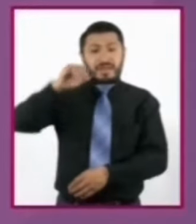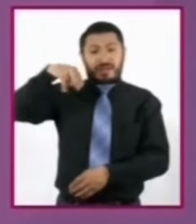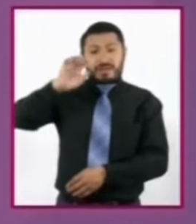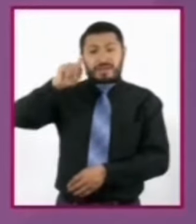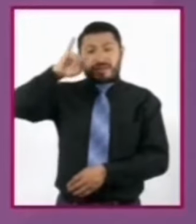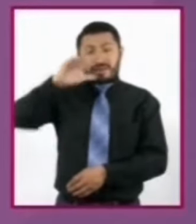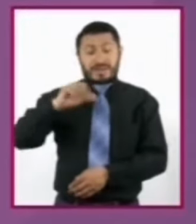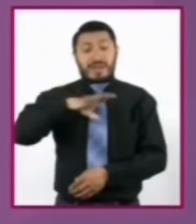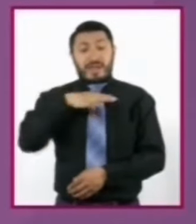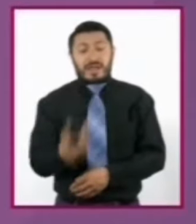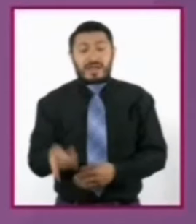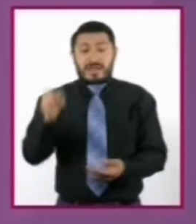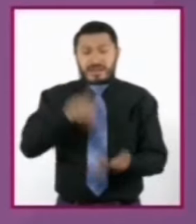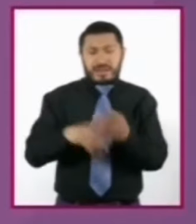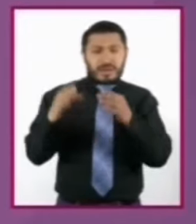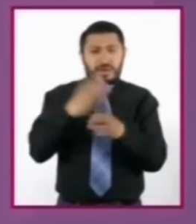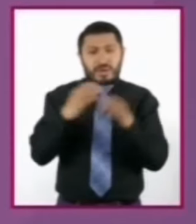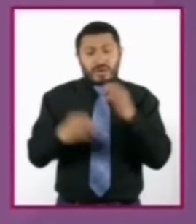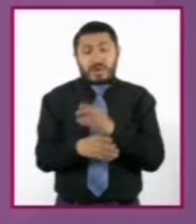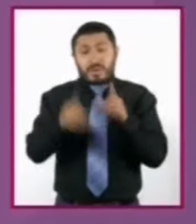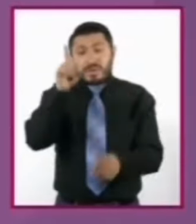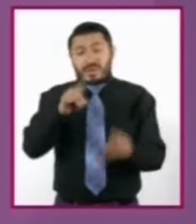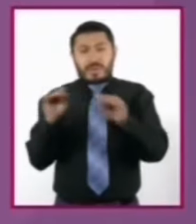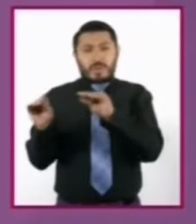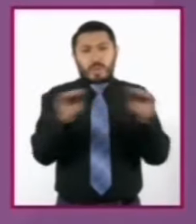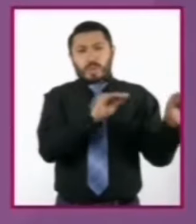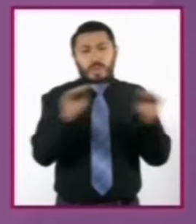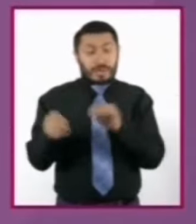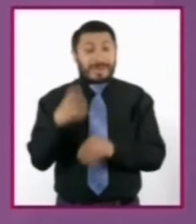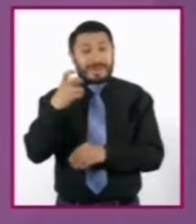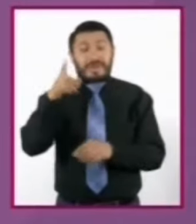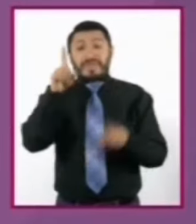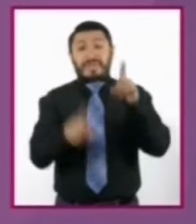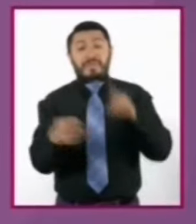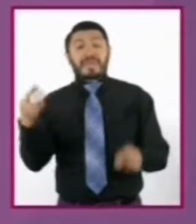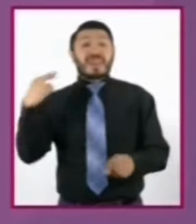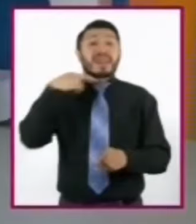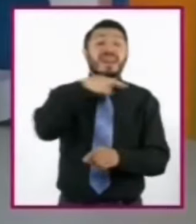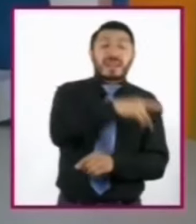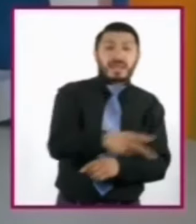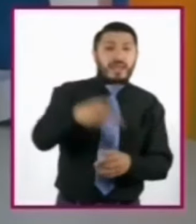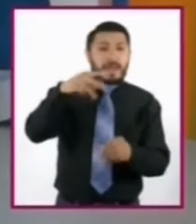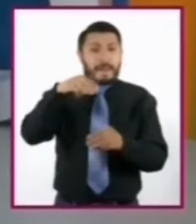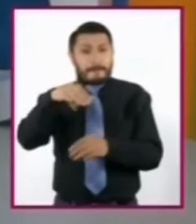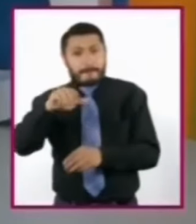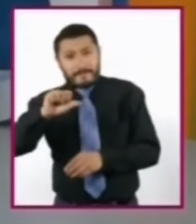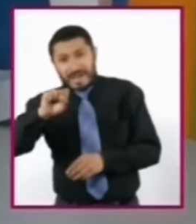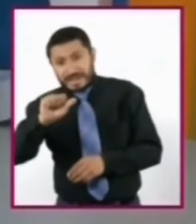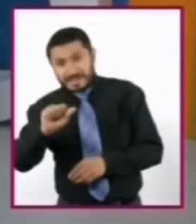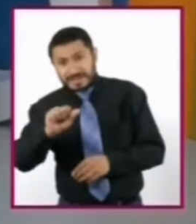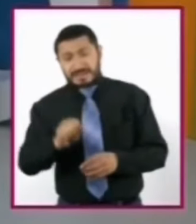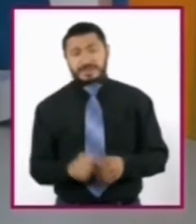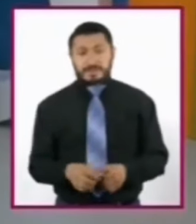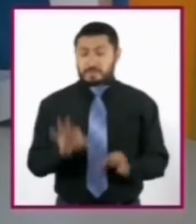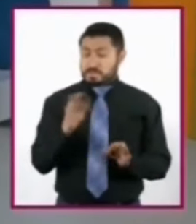a su estado de movimiento y depende de su velocidad y su masa. Muy bien.